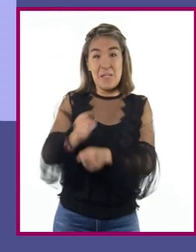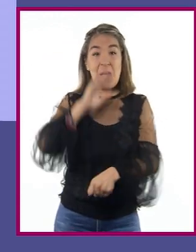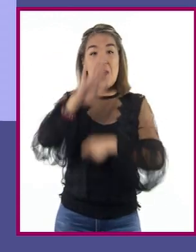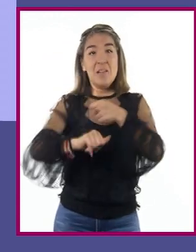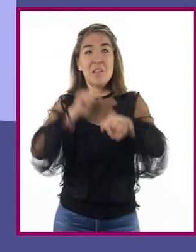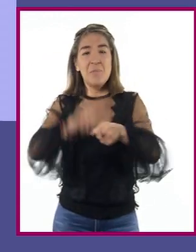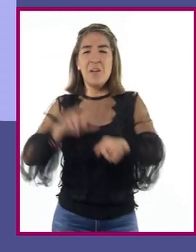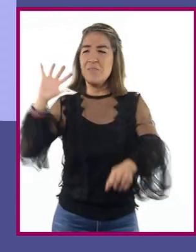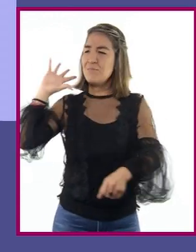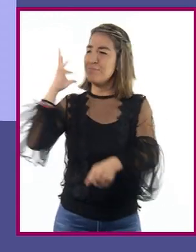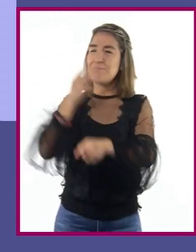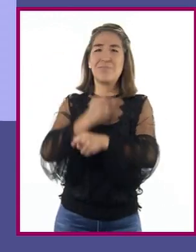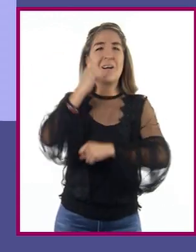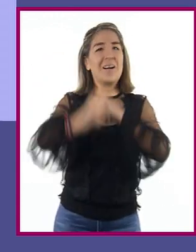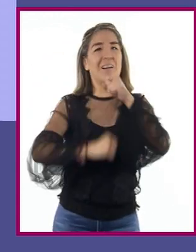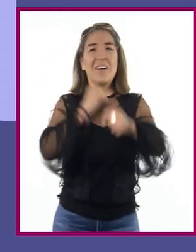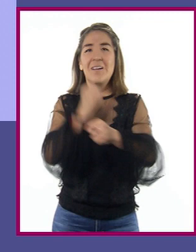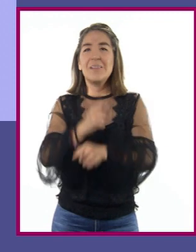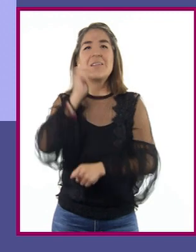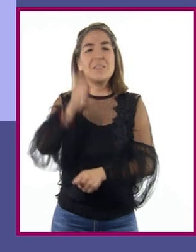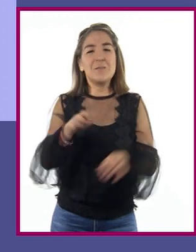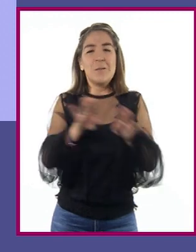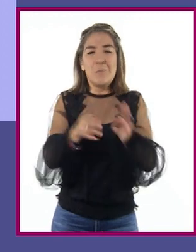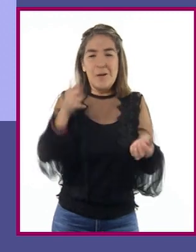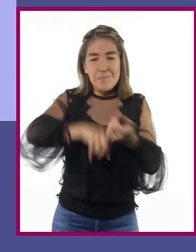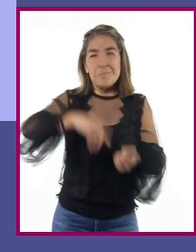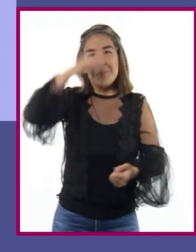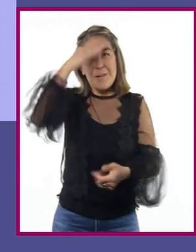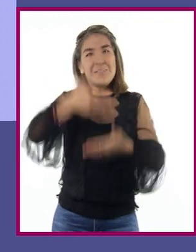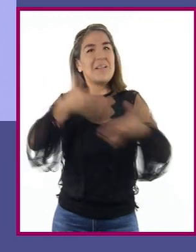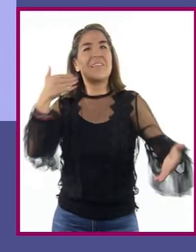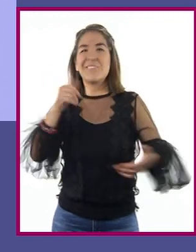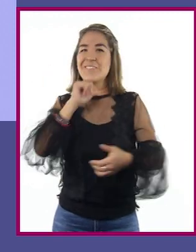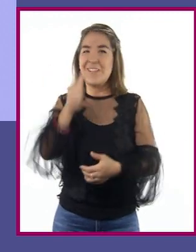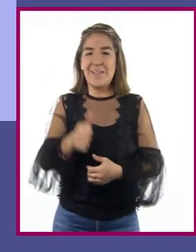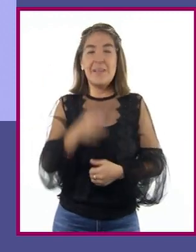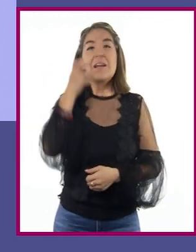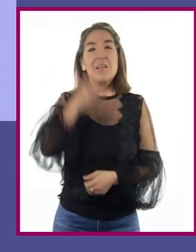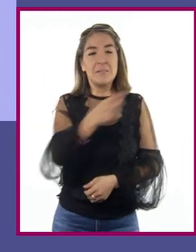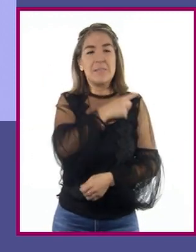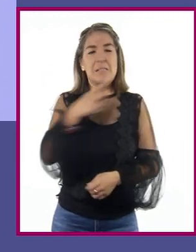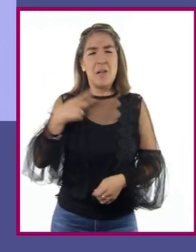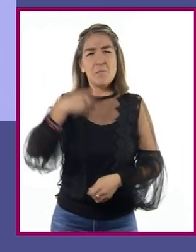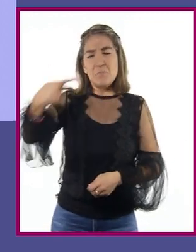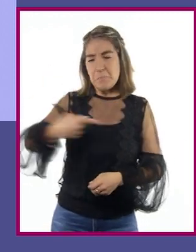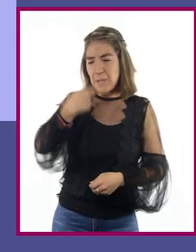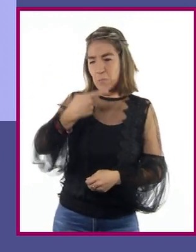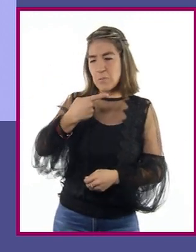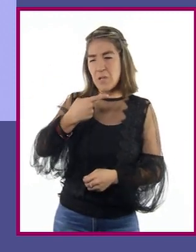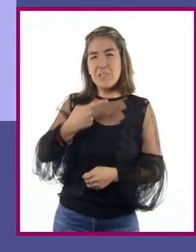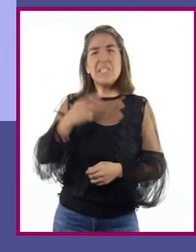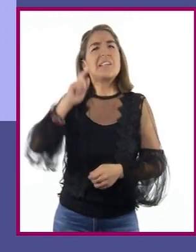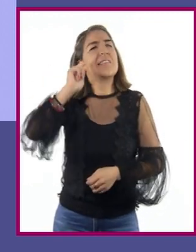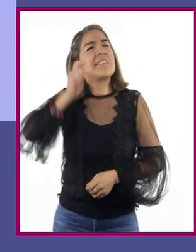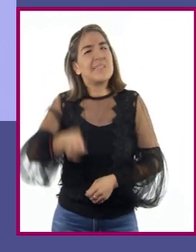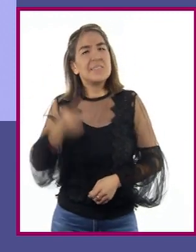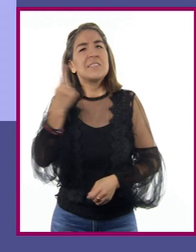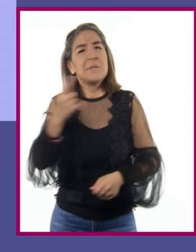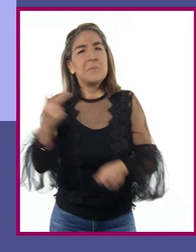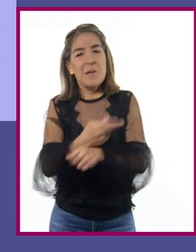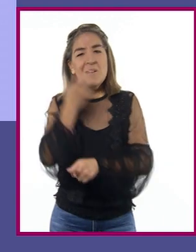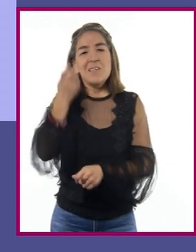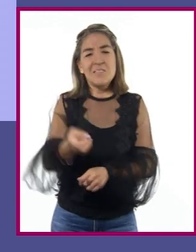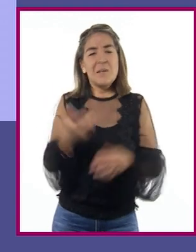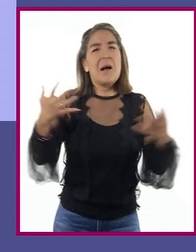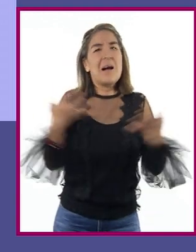presente durante años sin que se tomen medidas suficientes. Por lo tanto, vale la pena preguntarse, ¿qué es lo que podría